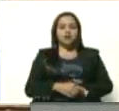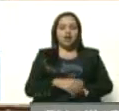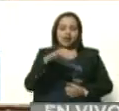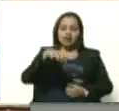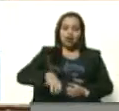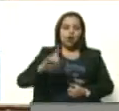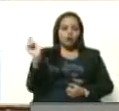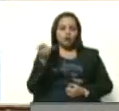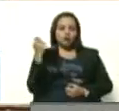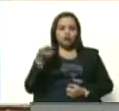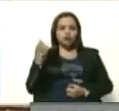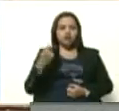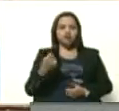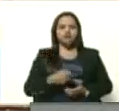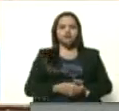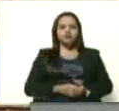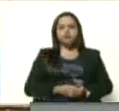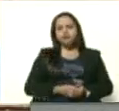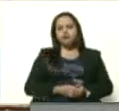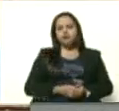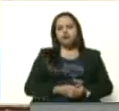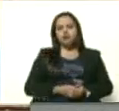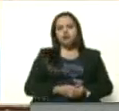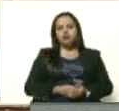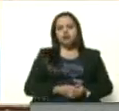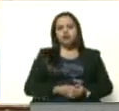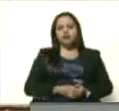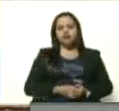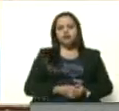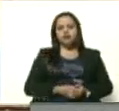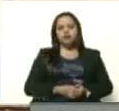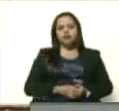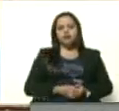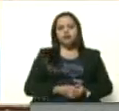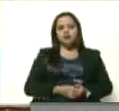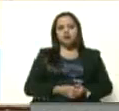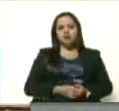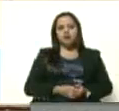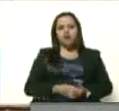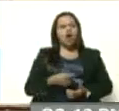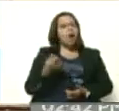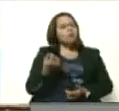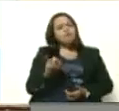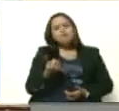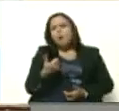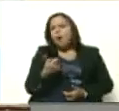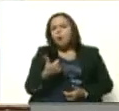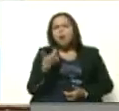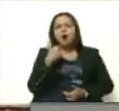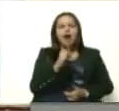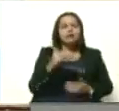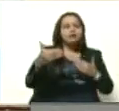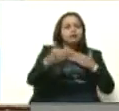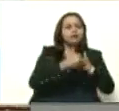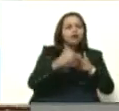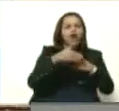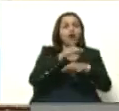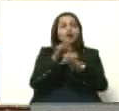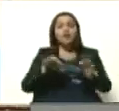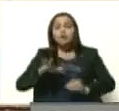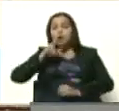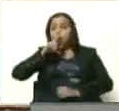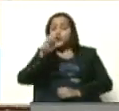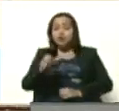Apure. Pocas veces se ha experimentado contra un pueblo formas de agresión tan